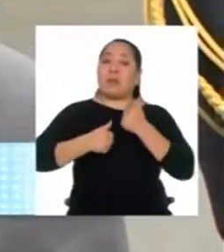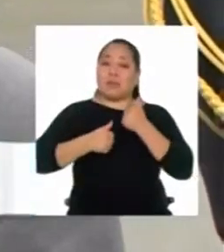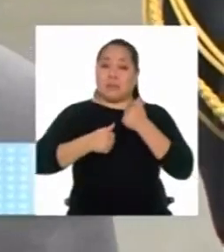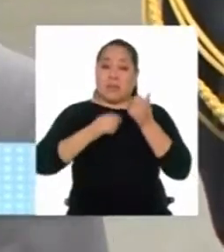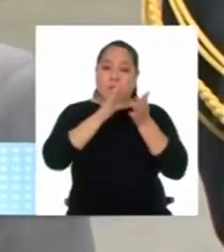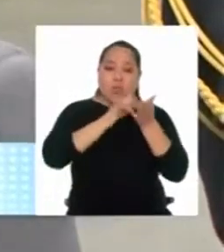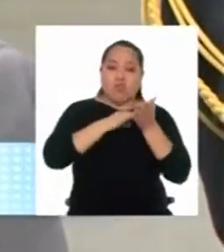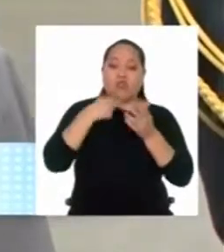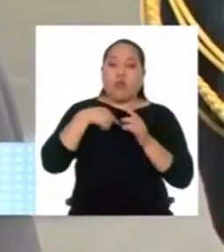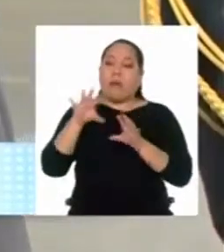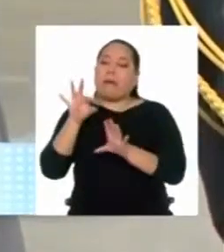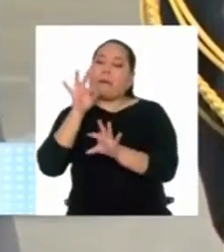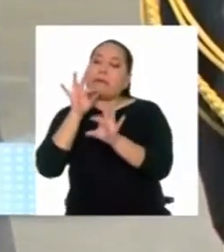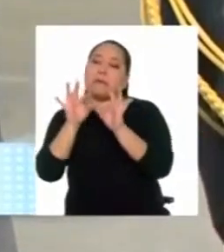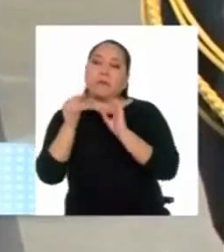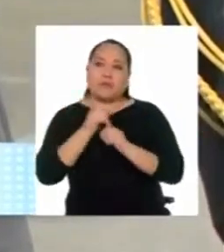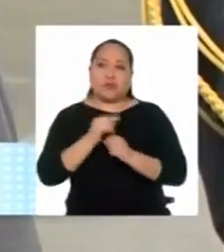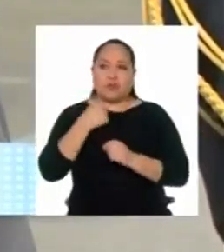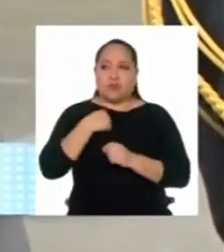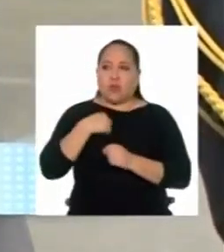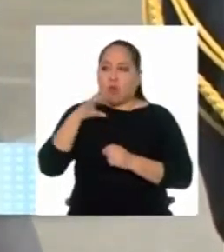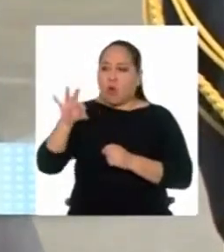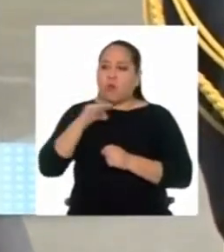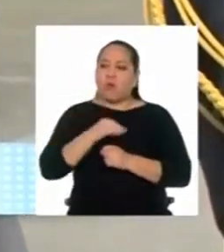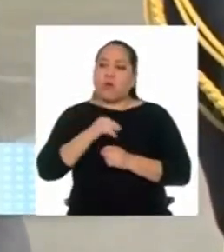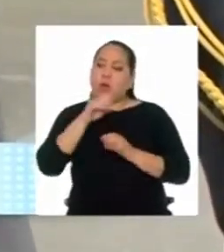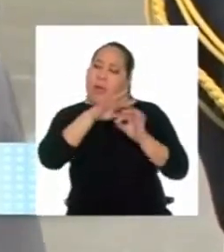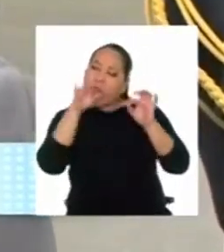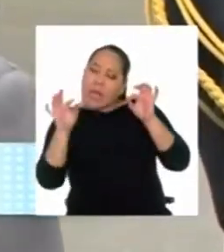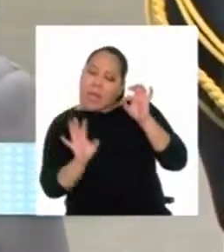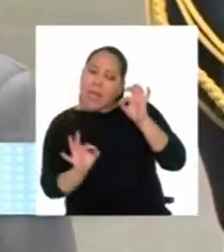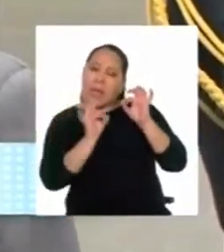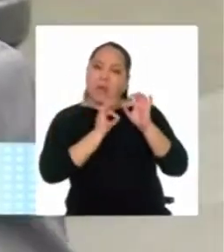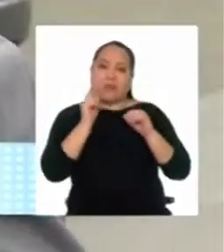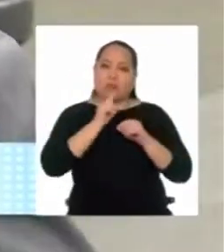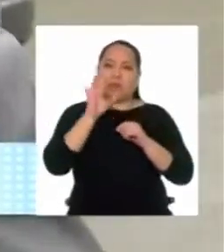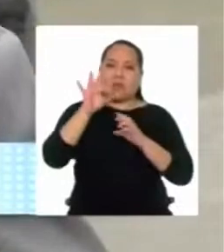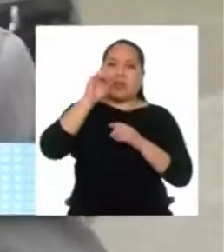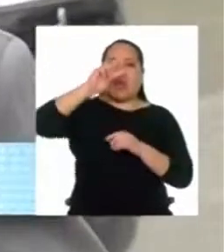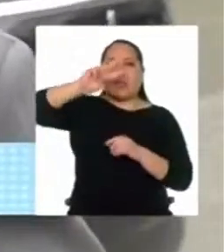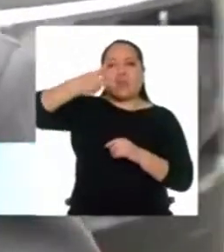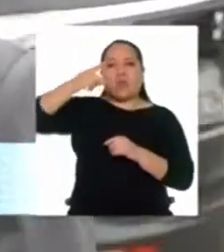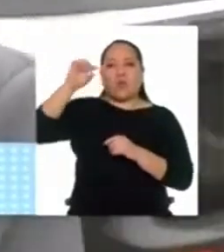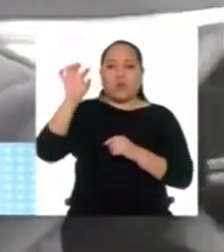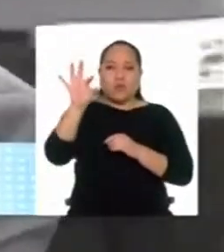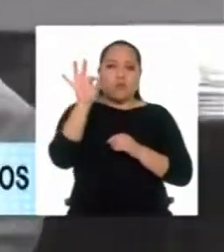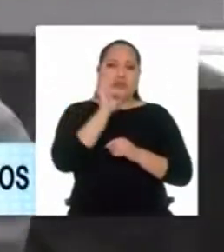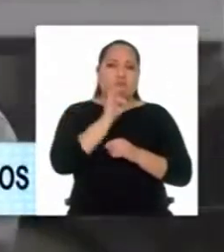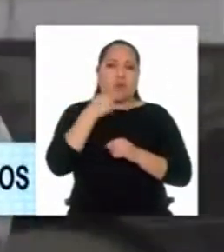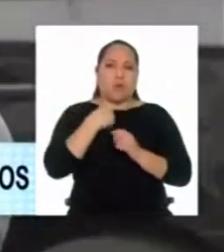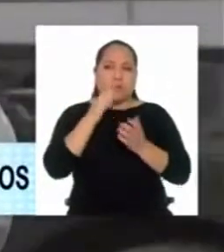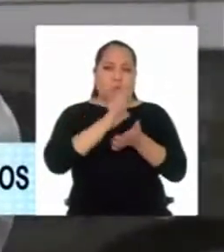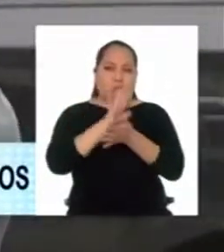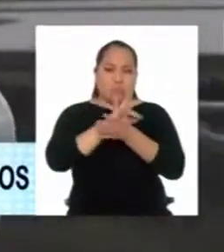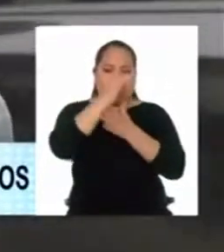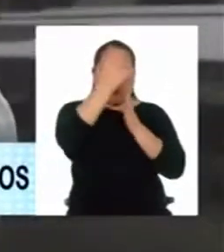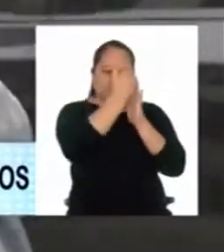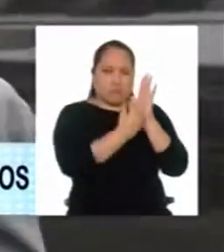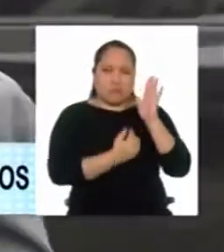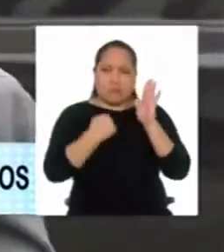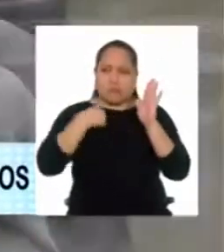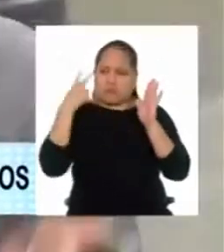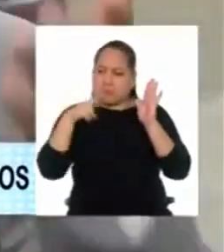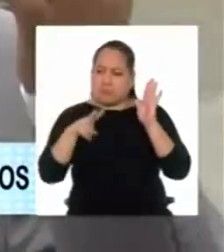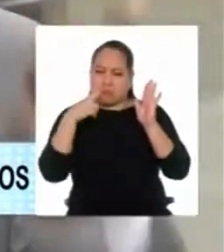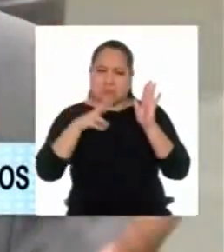yo de repente esté agarrando al escalafón más bajo, se agarraba al segundo. Y cuando me entregaron a mí las actas de ascenso, yo no hice ni